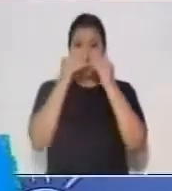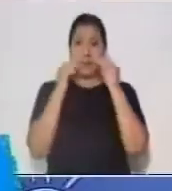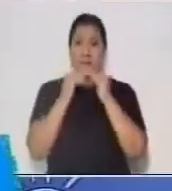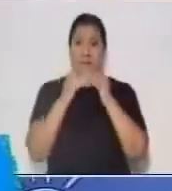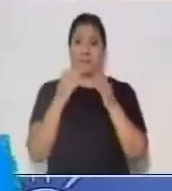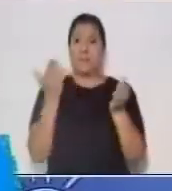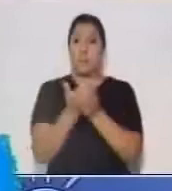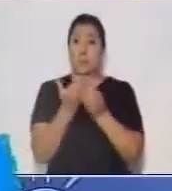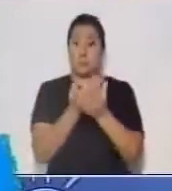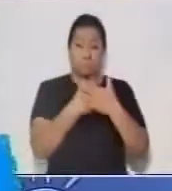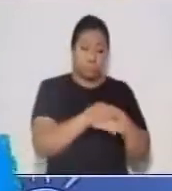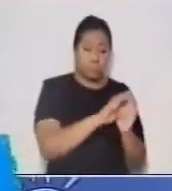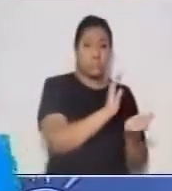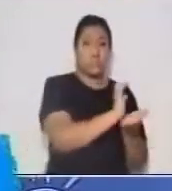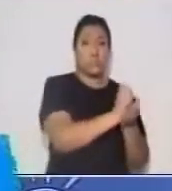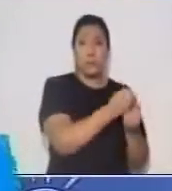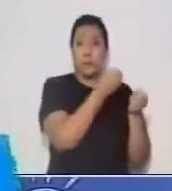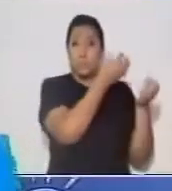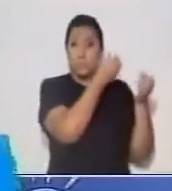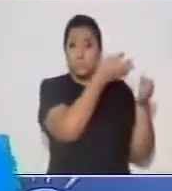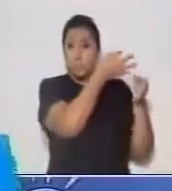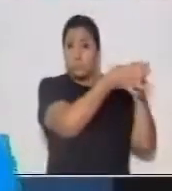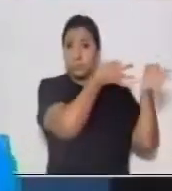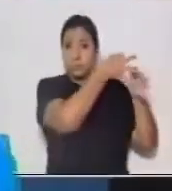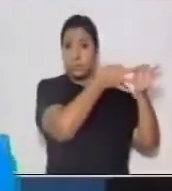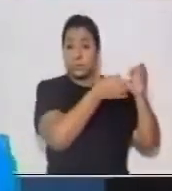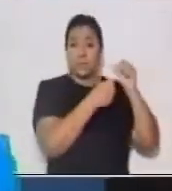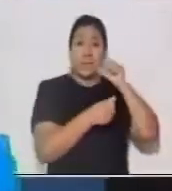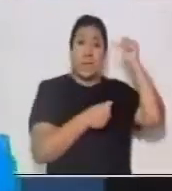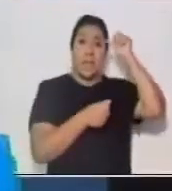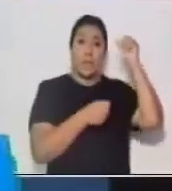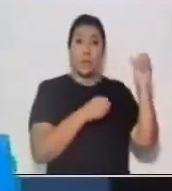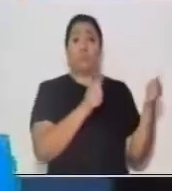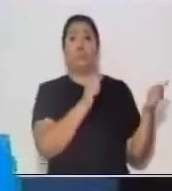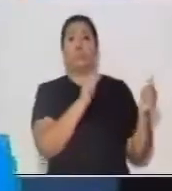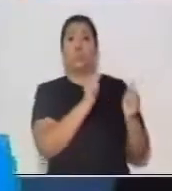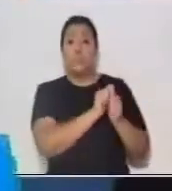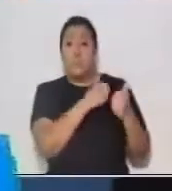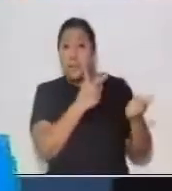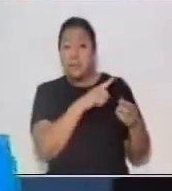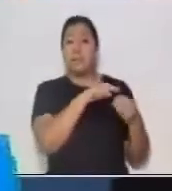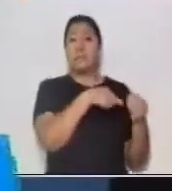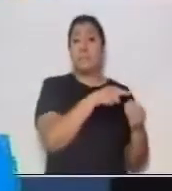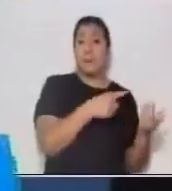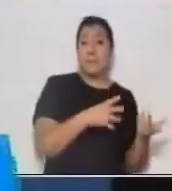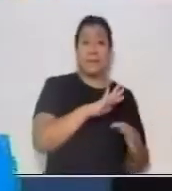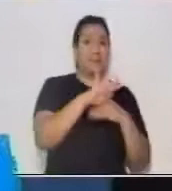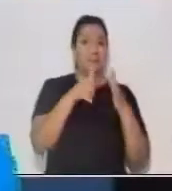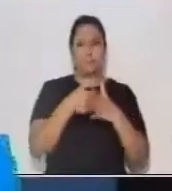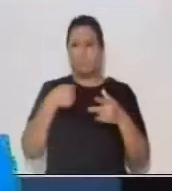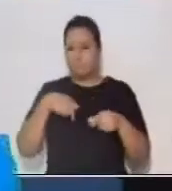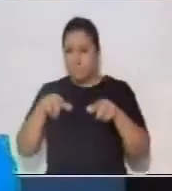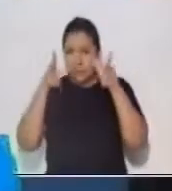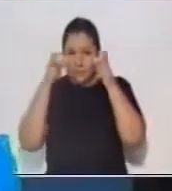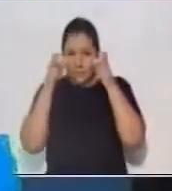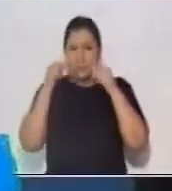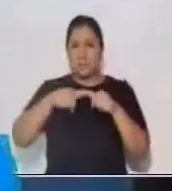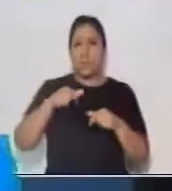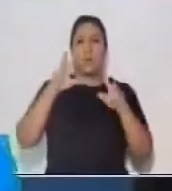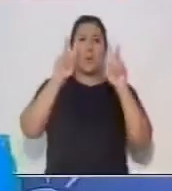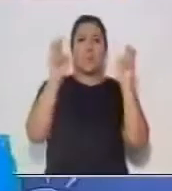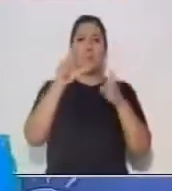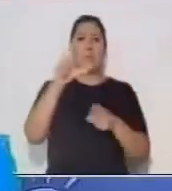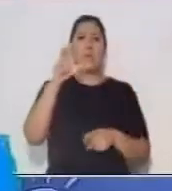con un adulto, compartan con sus compañeros, compartan con sus familiares todo lo que hemos aprendido hoy con respecto a logaritmos y